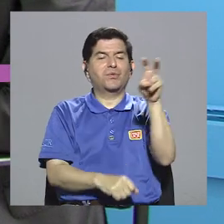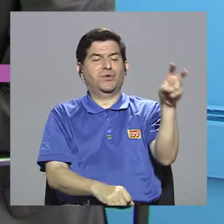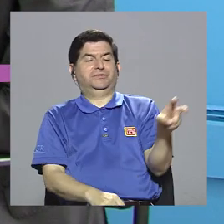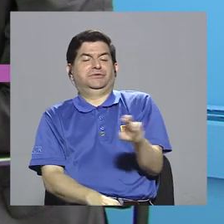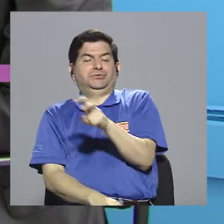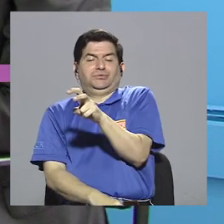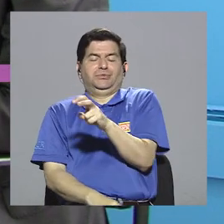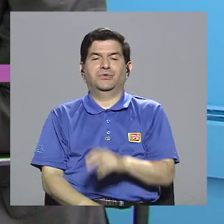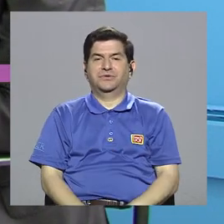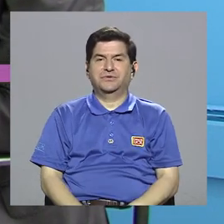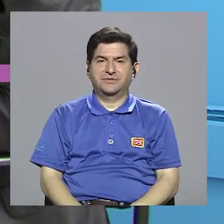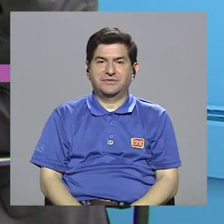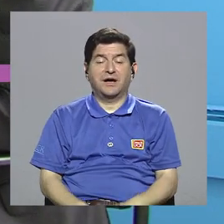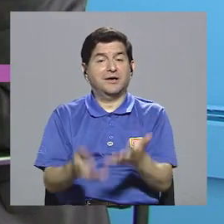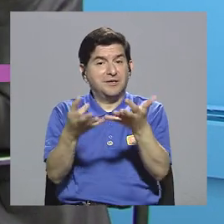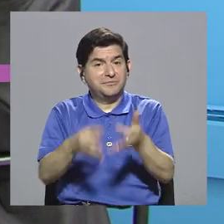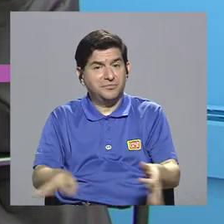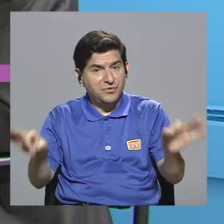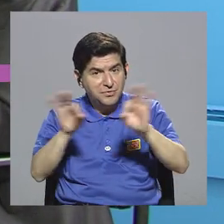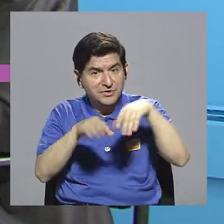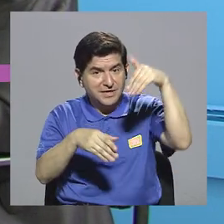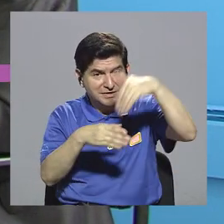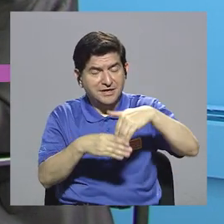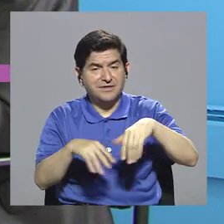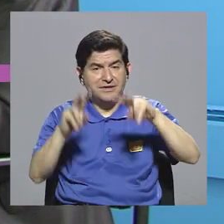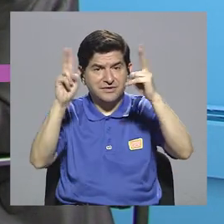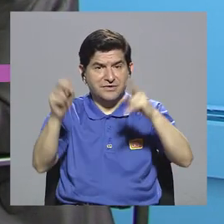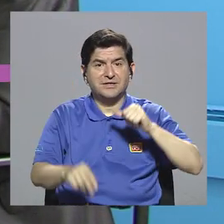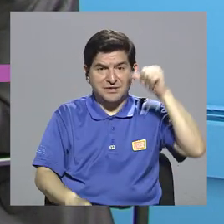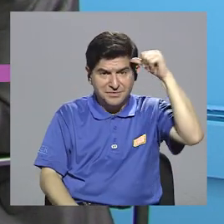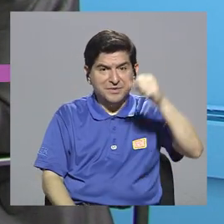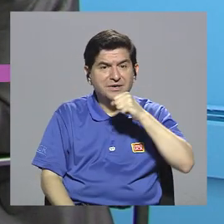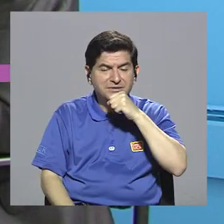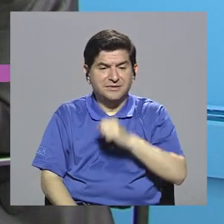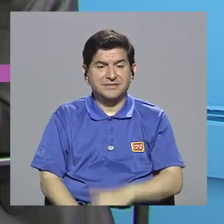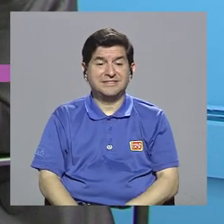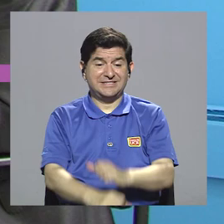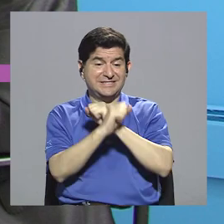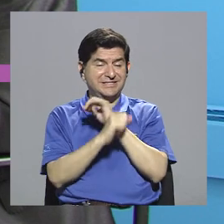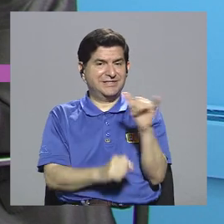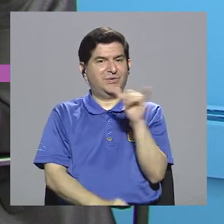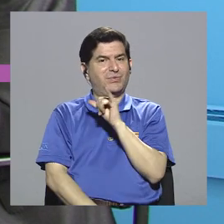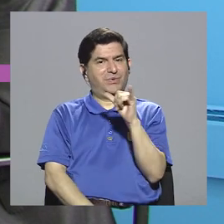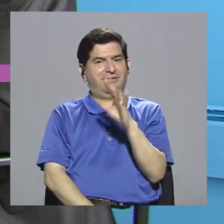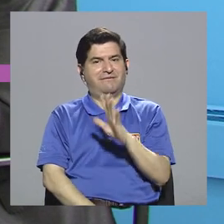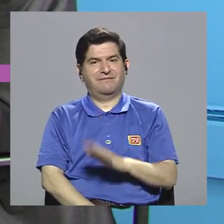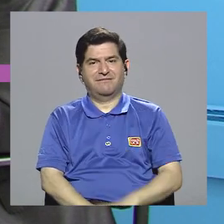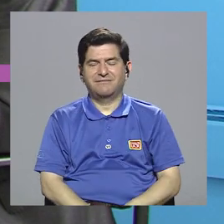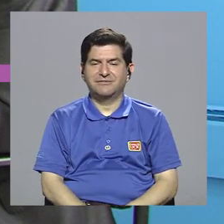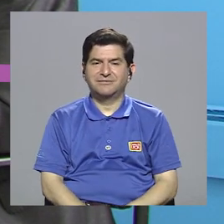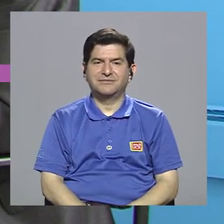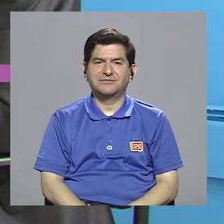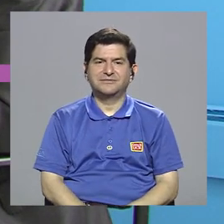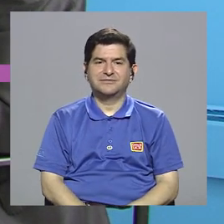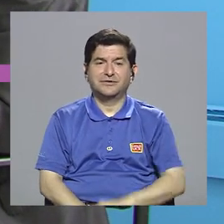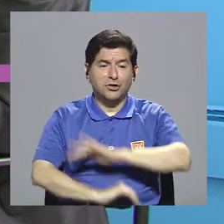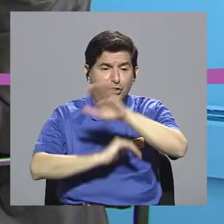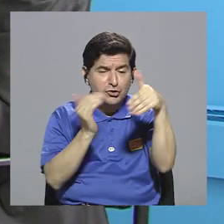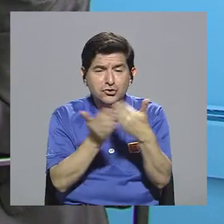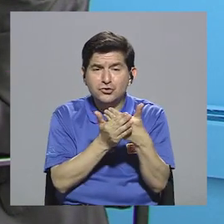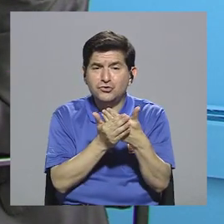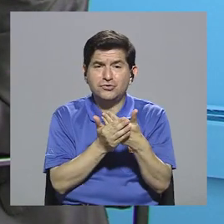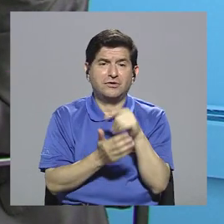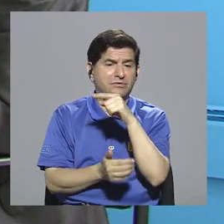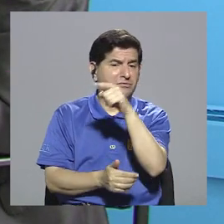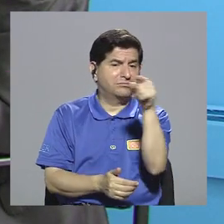transporte clave en el tema de adulto mayor la seguridad también entonces todo este